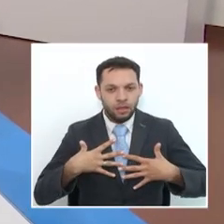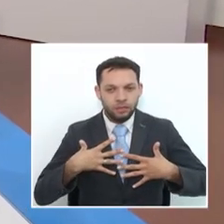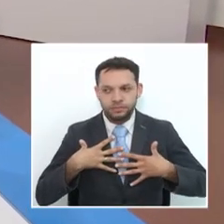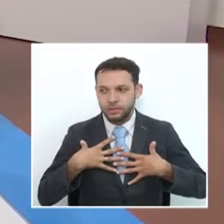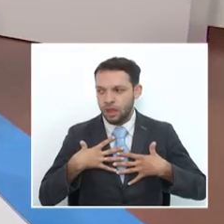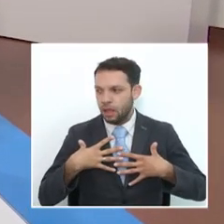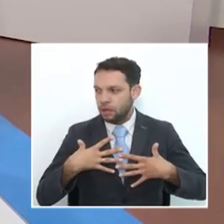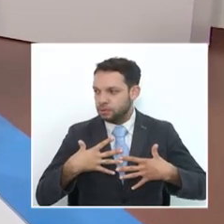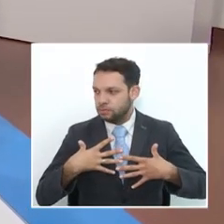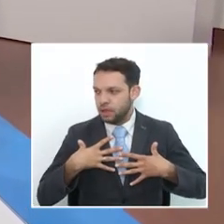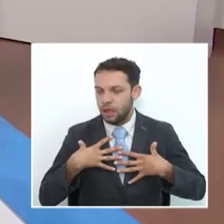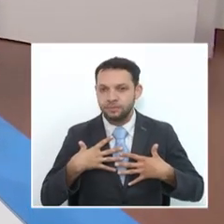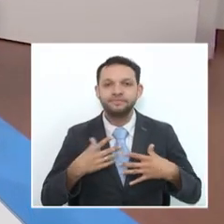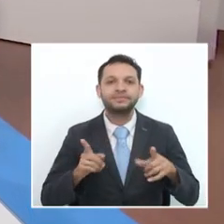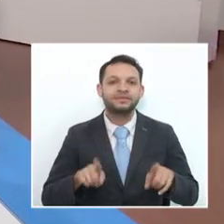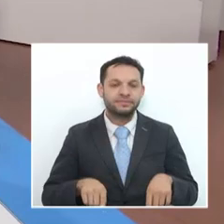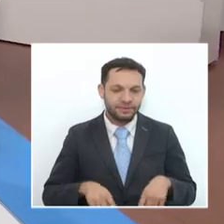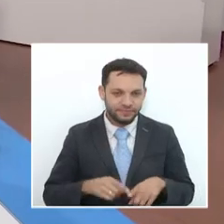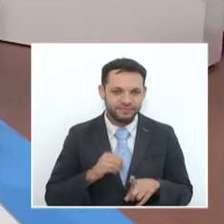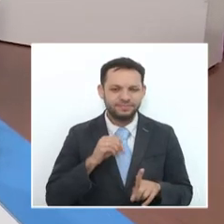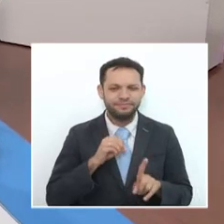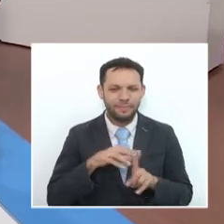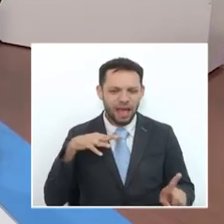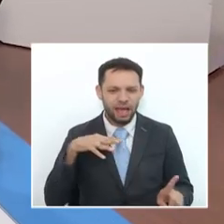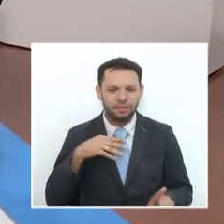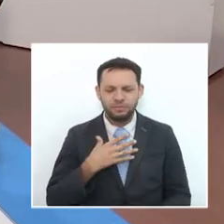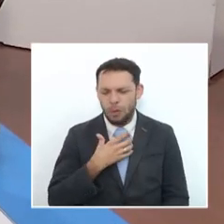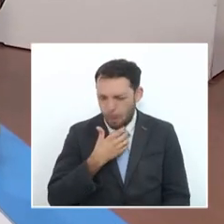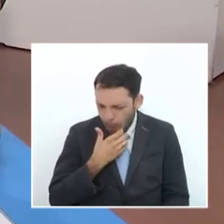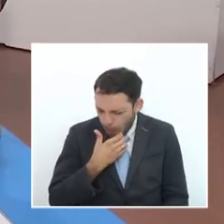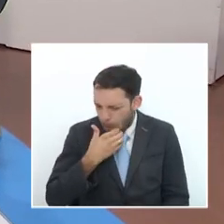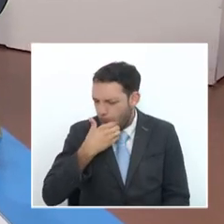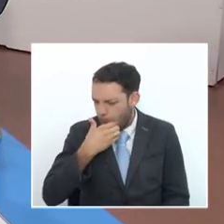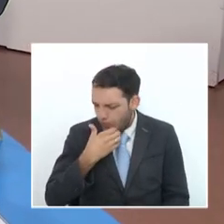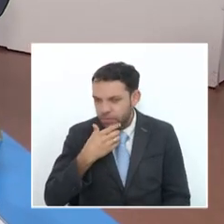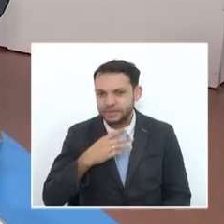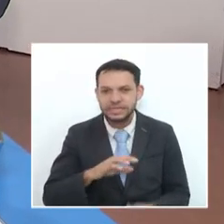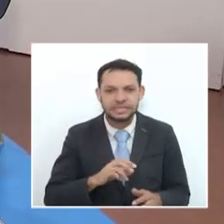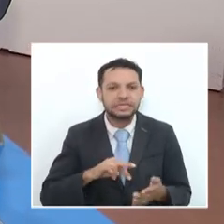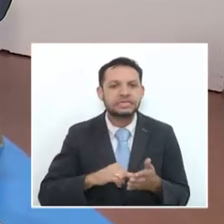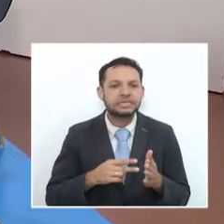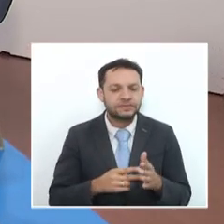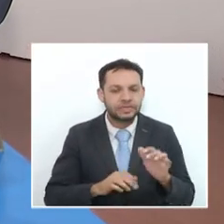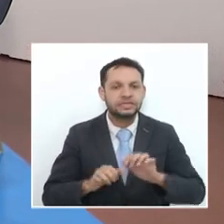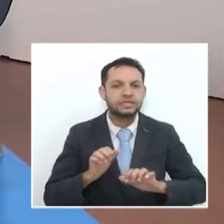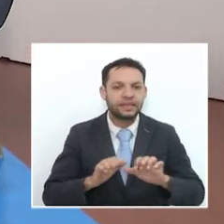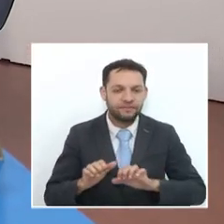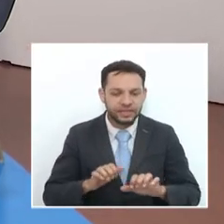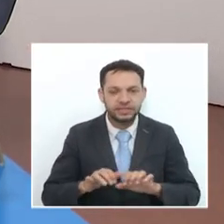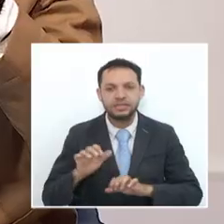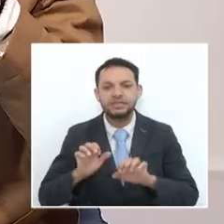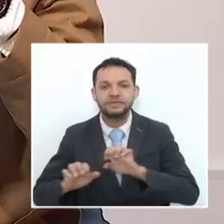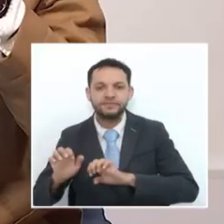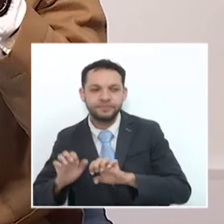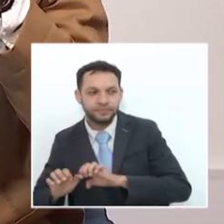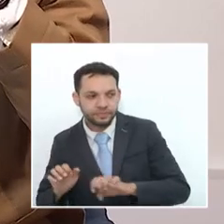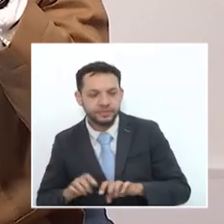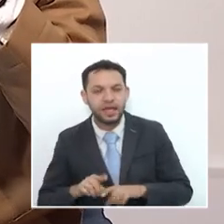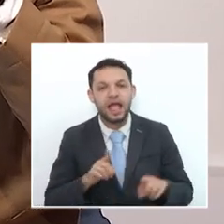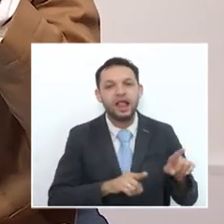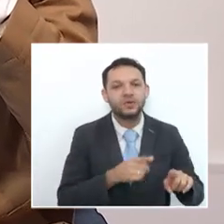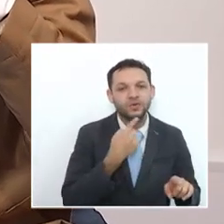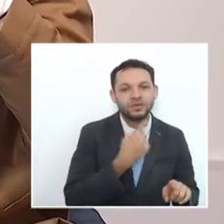vías respiratorias, tengo tos como mecanismo de defensa. ¿Qué es el reflujo? Como dicen ustedes, se me fue por el camino